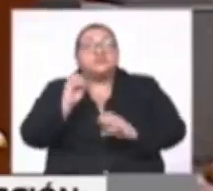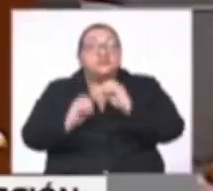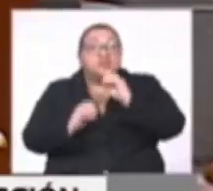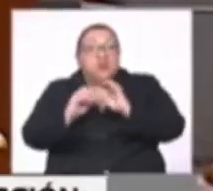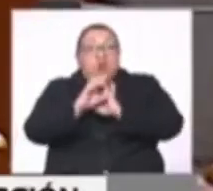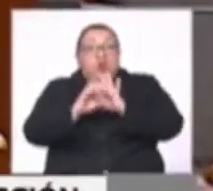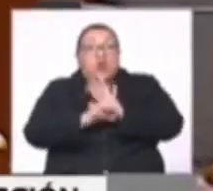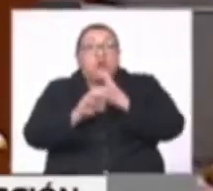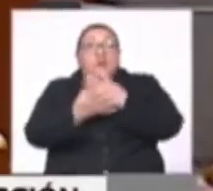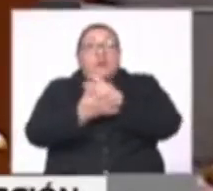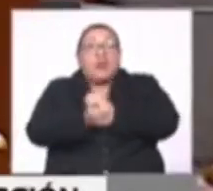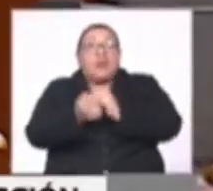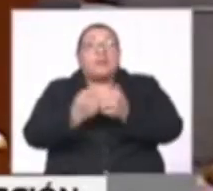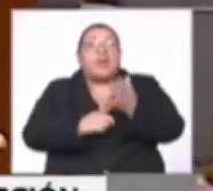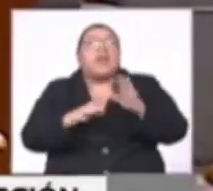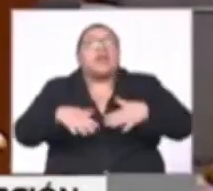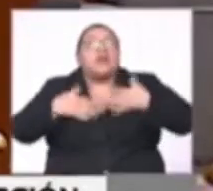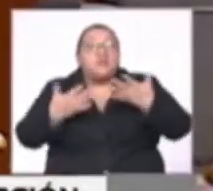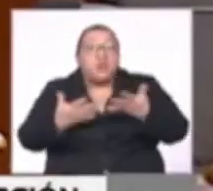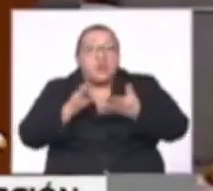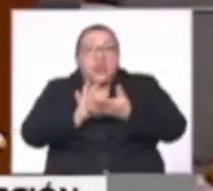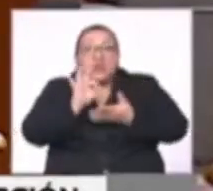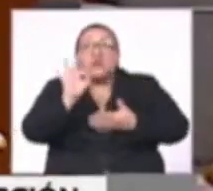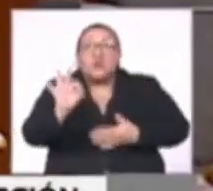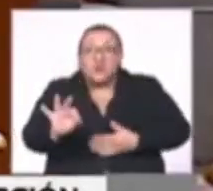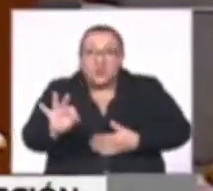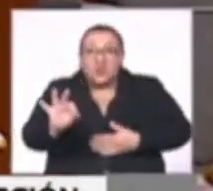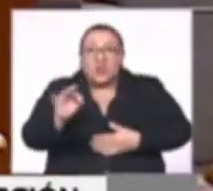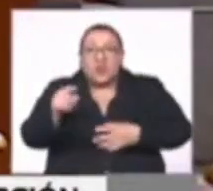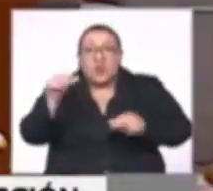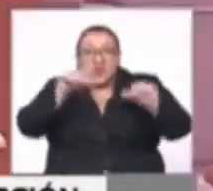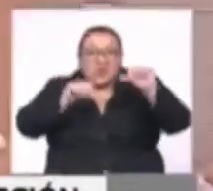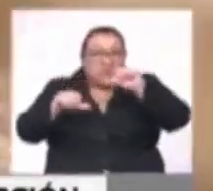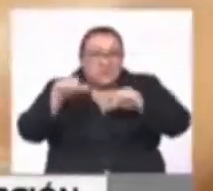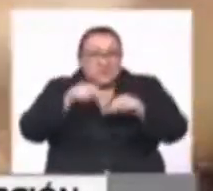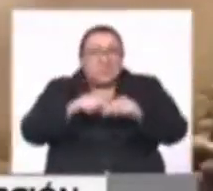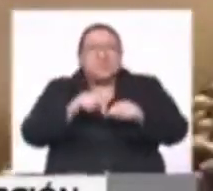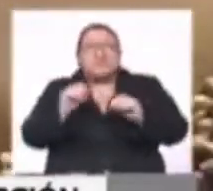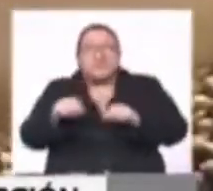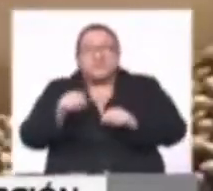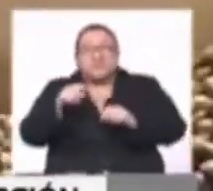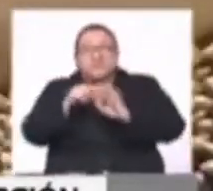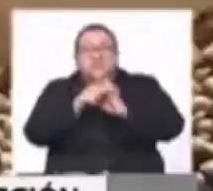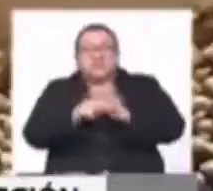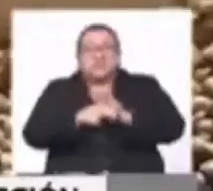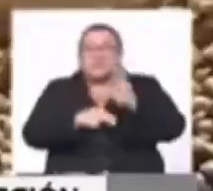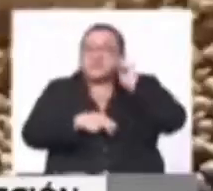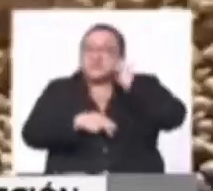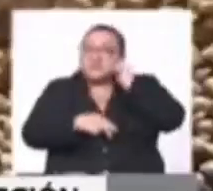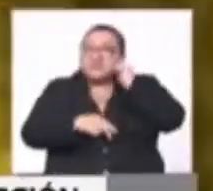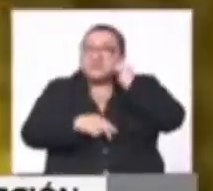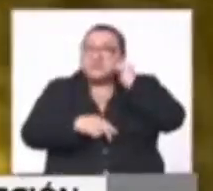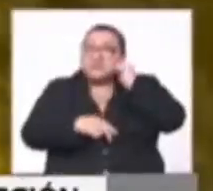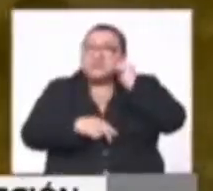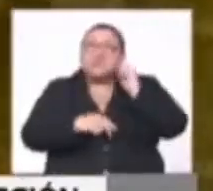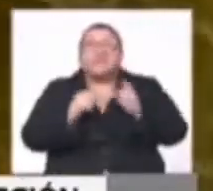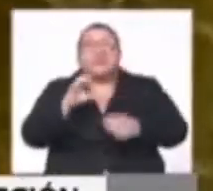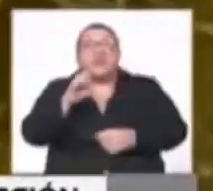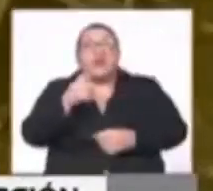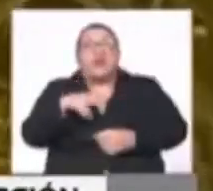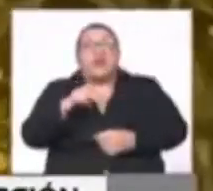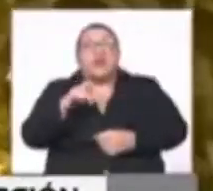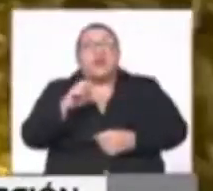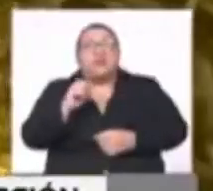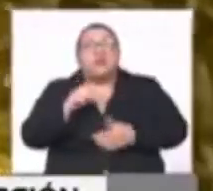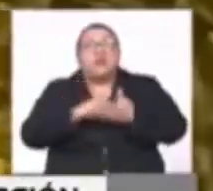Código Penal a fin de excluirlos de las sustancias controladas. Esta norma permitirá desarrollar una industria del cáñamo mediante